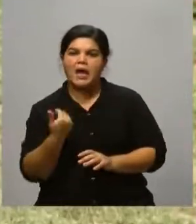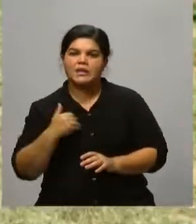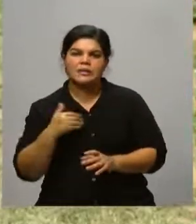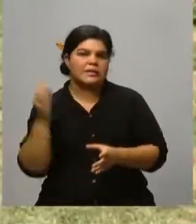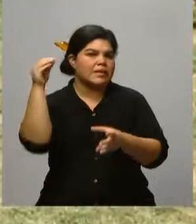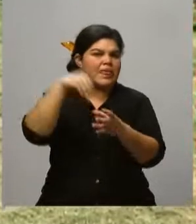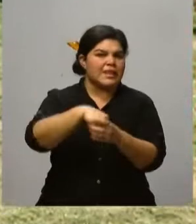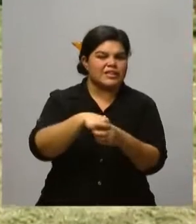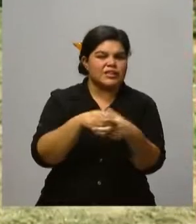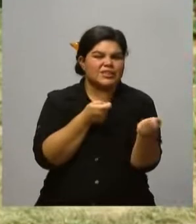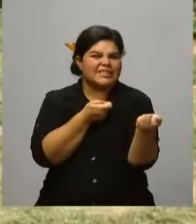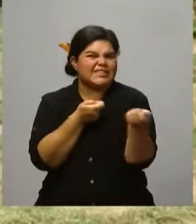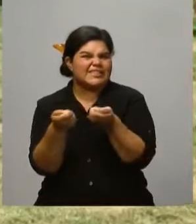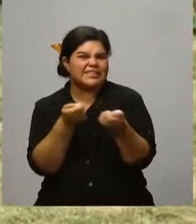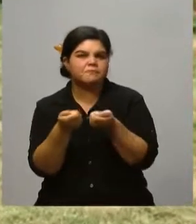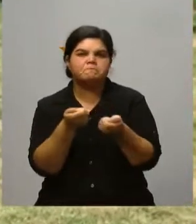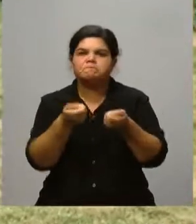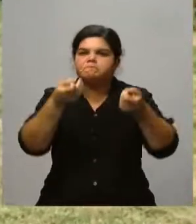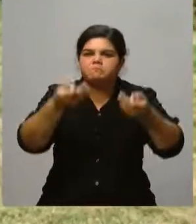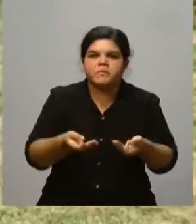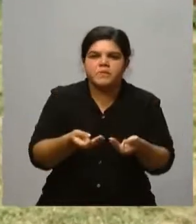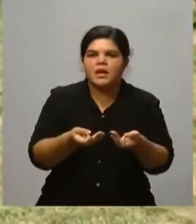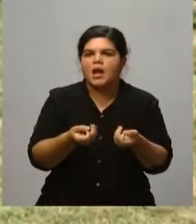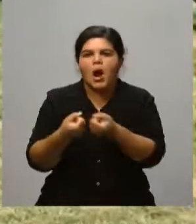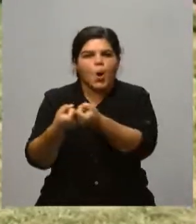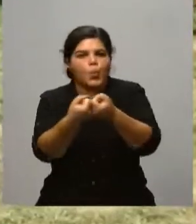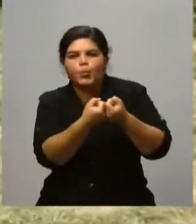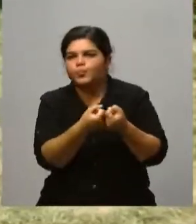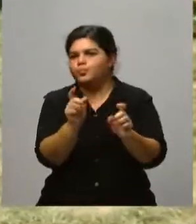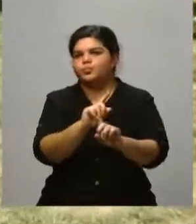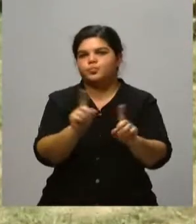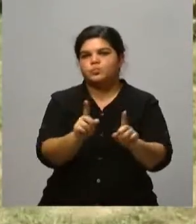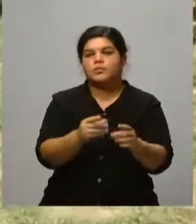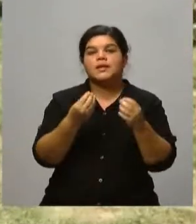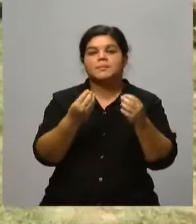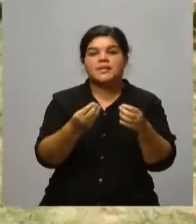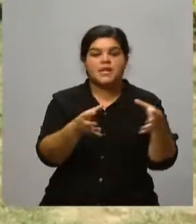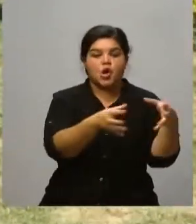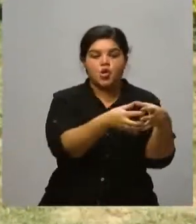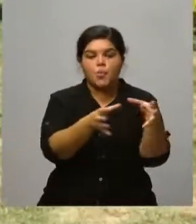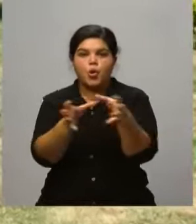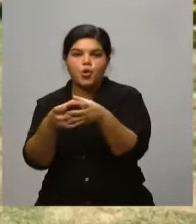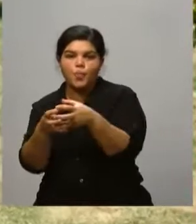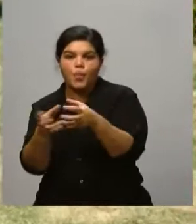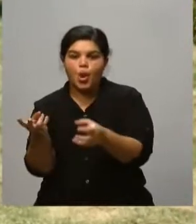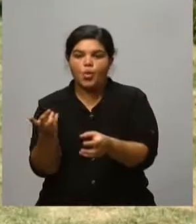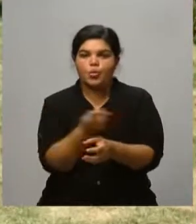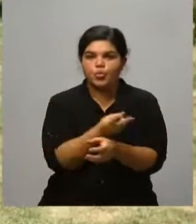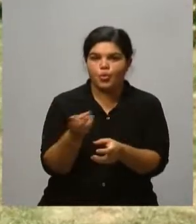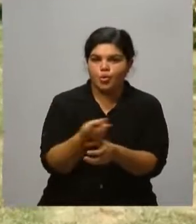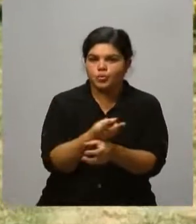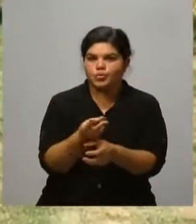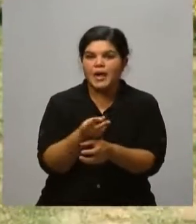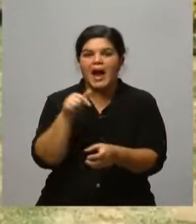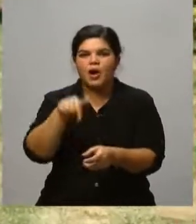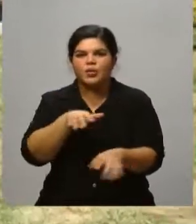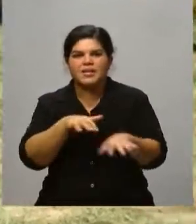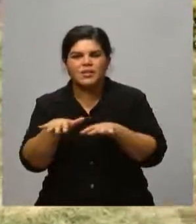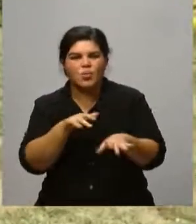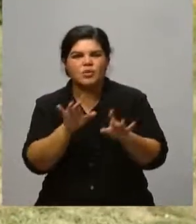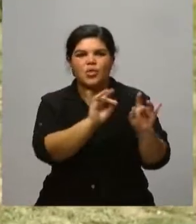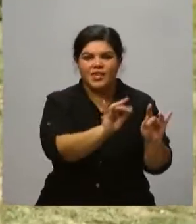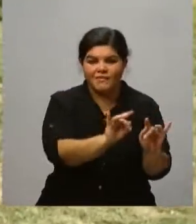imagen que tiene cada uno de los referentes de Juntos por el Cambio y ver cuáles serían los candidatos en una interna para que se